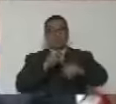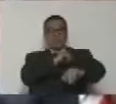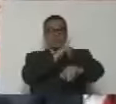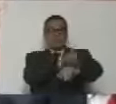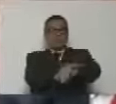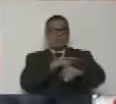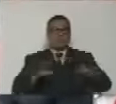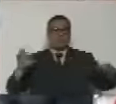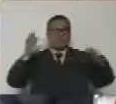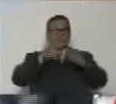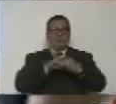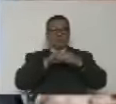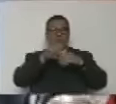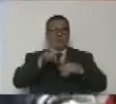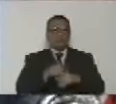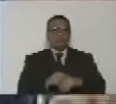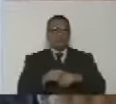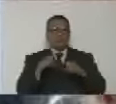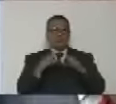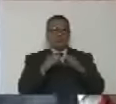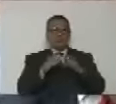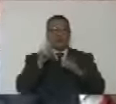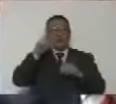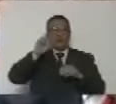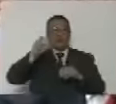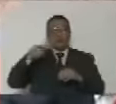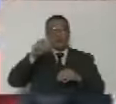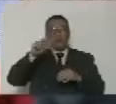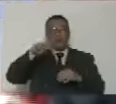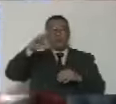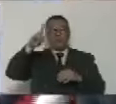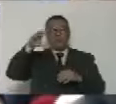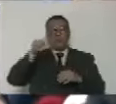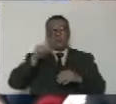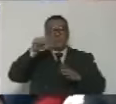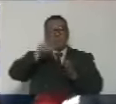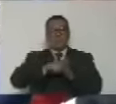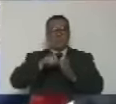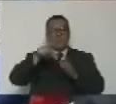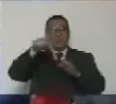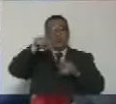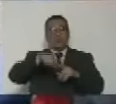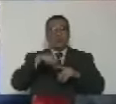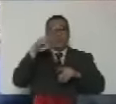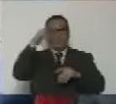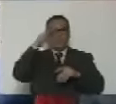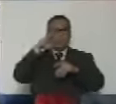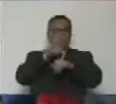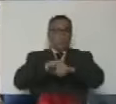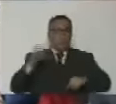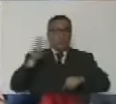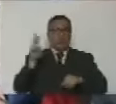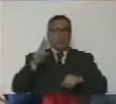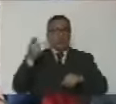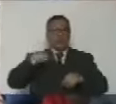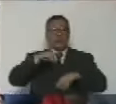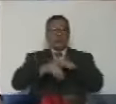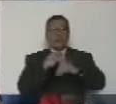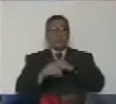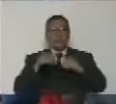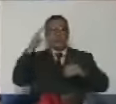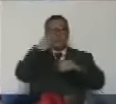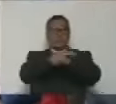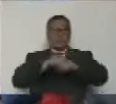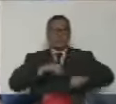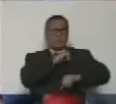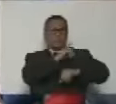la unidad con el departamento de la Nueva Granada y con la Capitanía General de Venezuela, transformándonos en lo que lo fuimos, el ejército